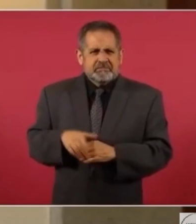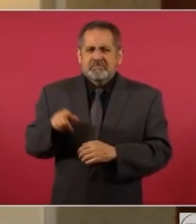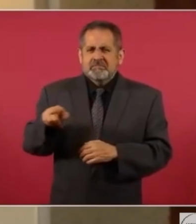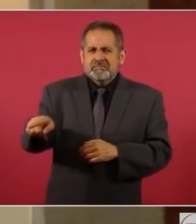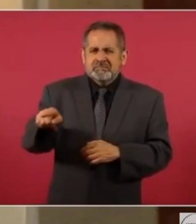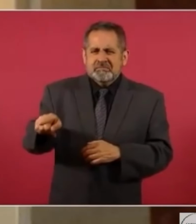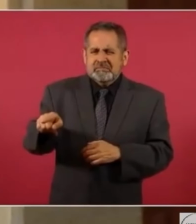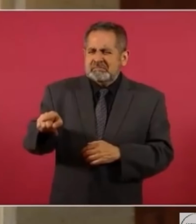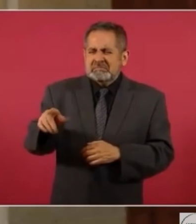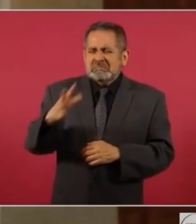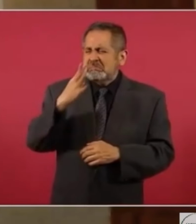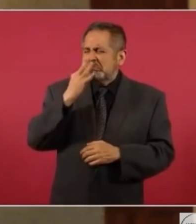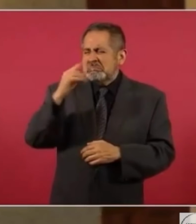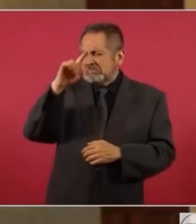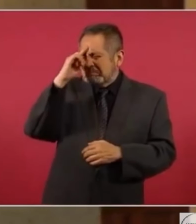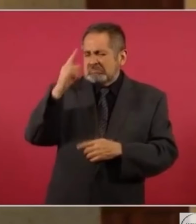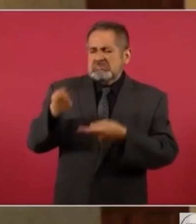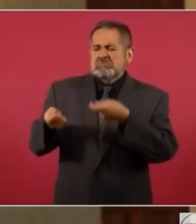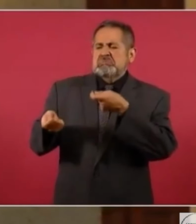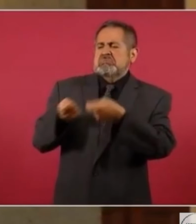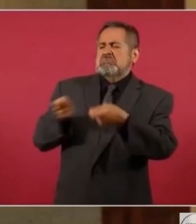extraordinariamente fácil de dominar,